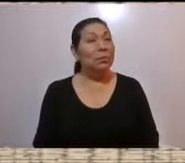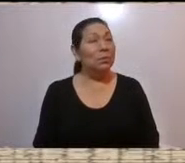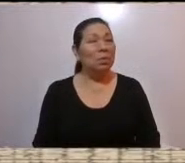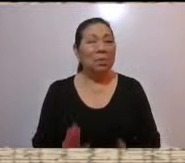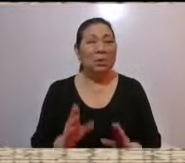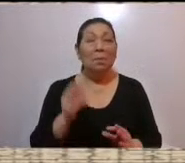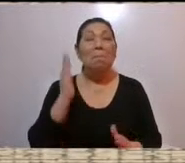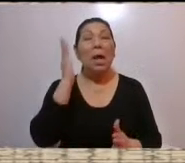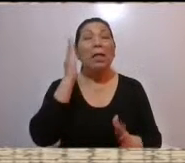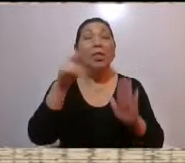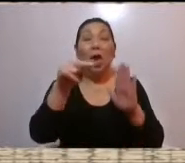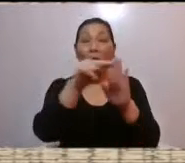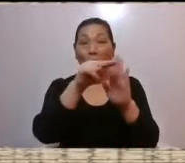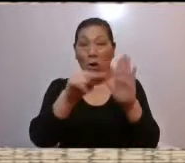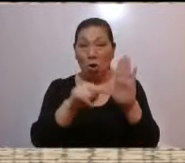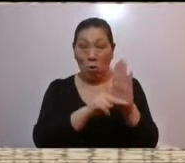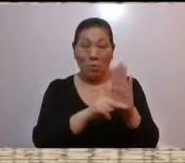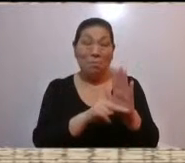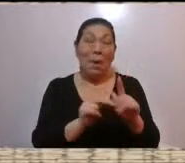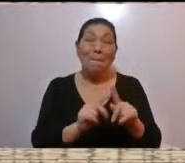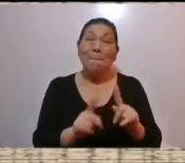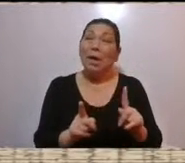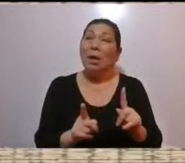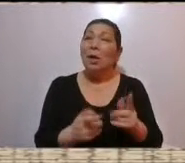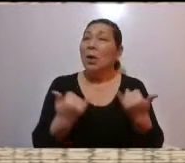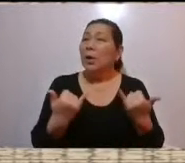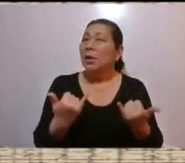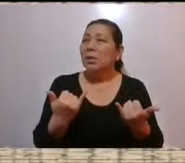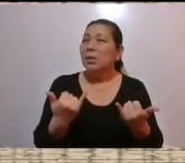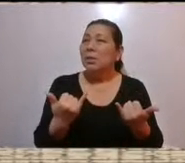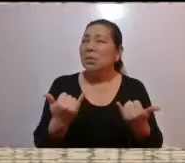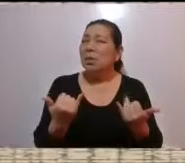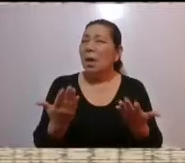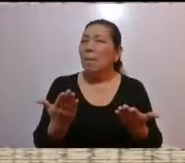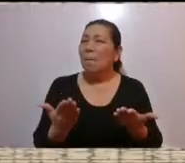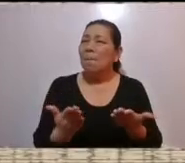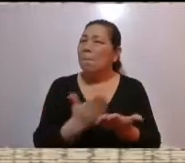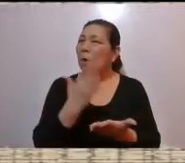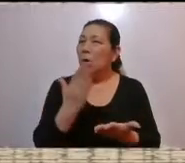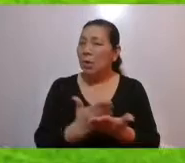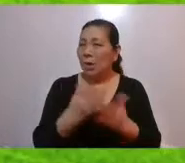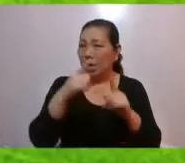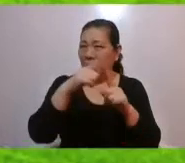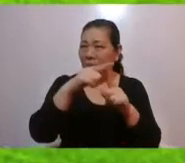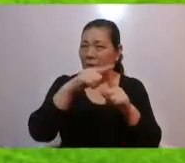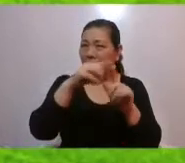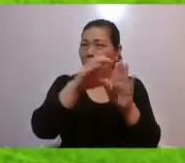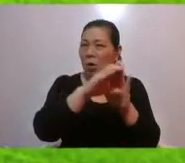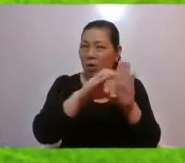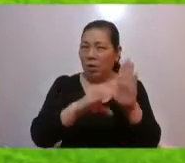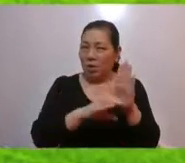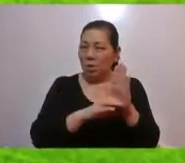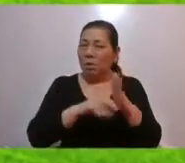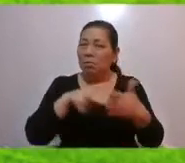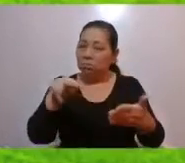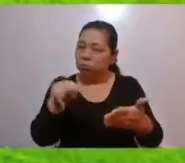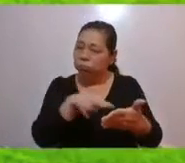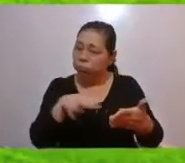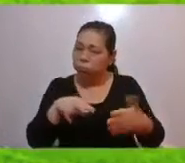Perfecto, entonces era una disposición normativa concreta. Bien, para resolver la controversia, el Tribunal